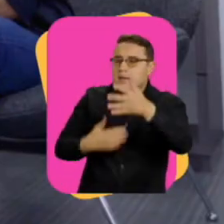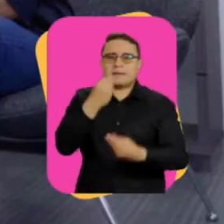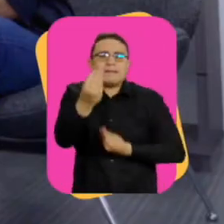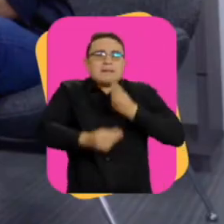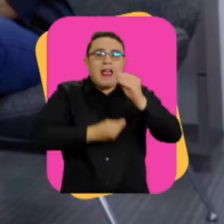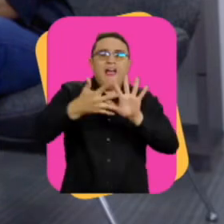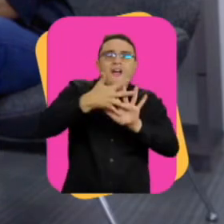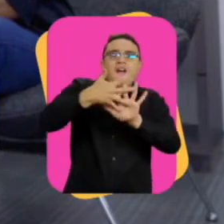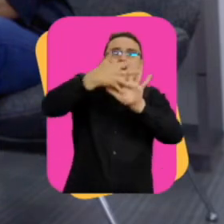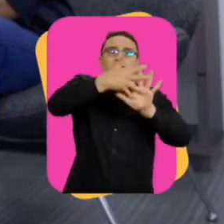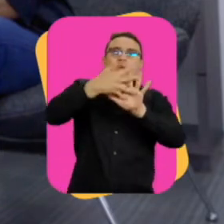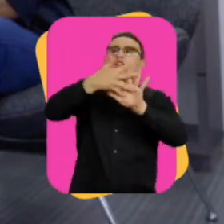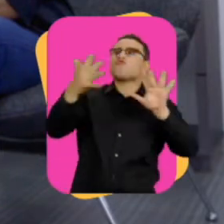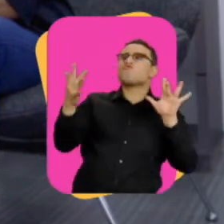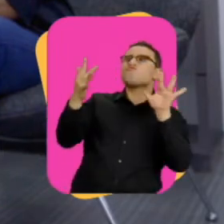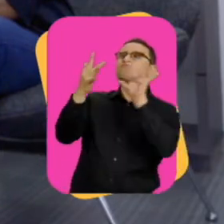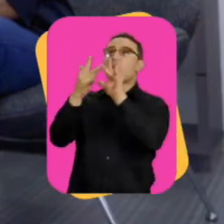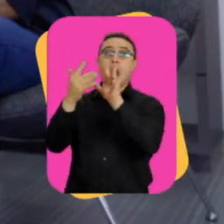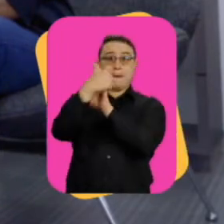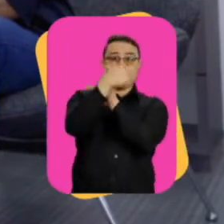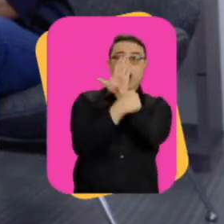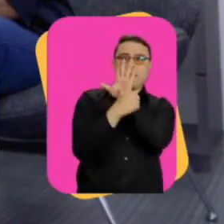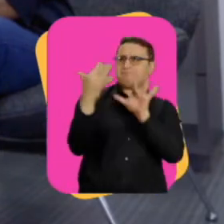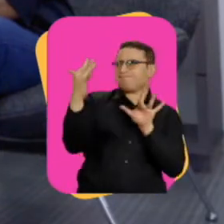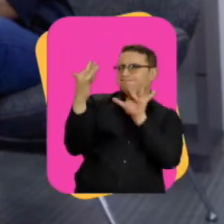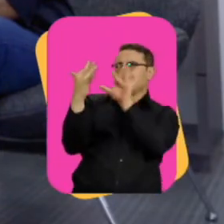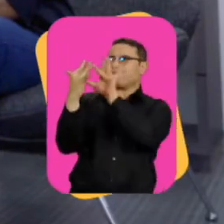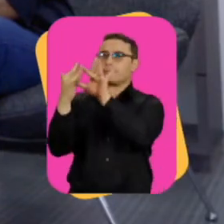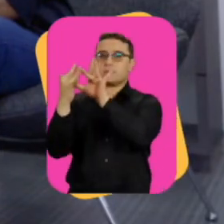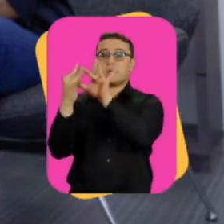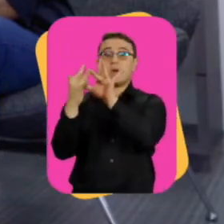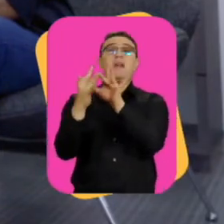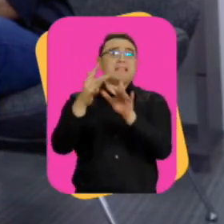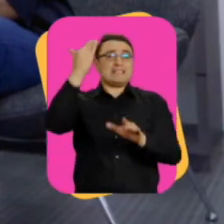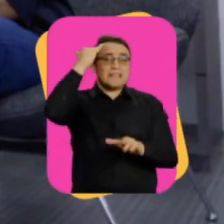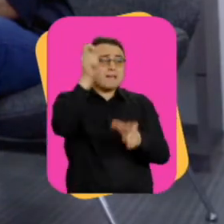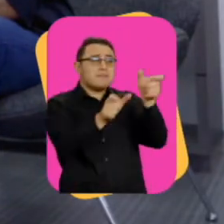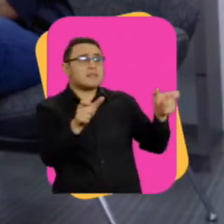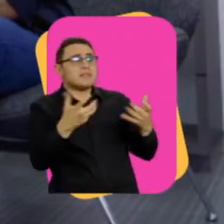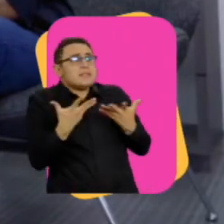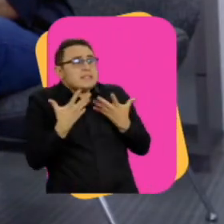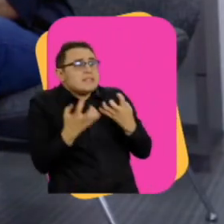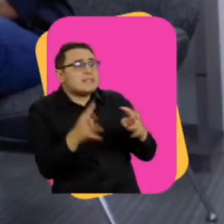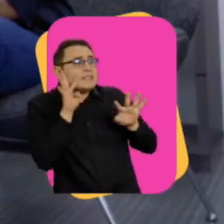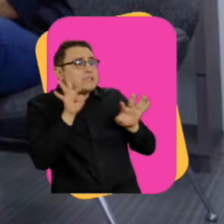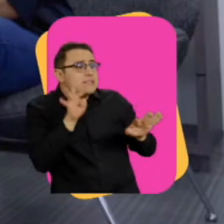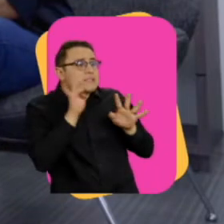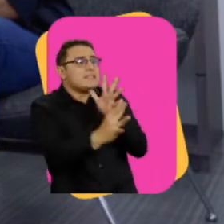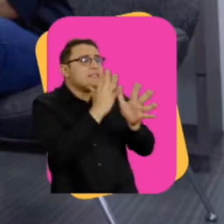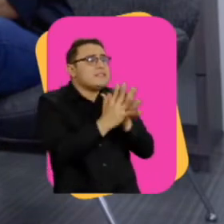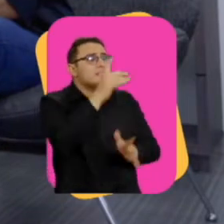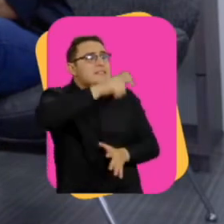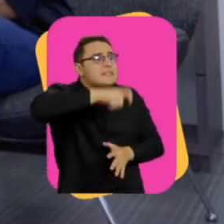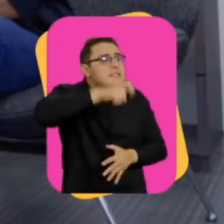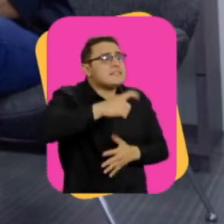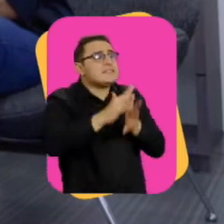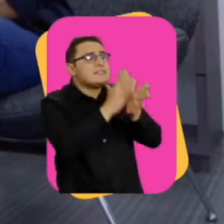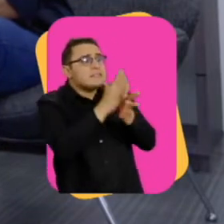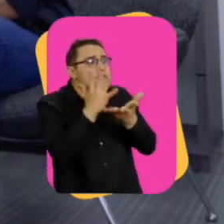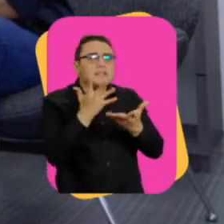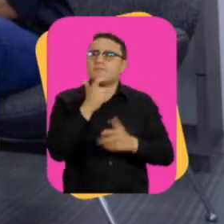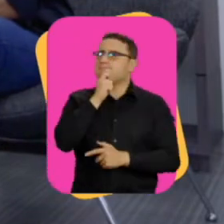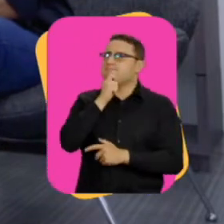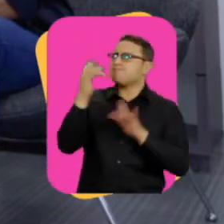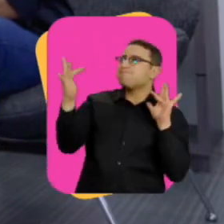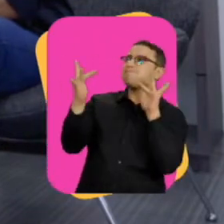los formatos, adaptar nuestros programas, poder responder a esa demanda que en ese momento solo pedía información, que